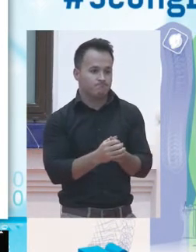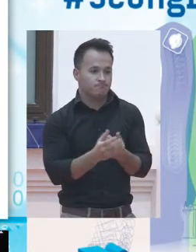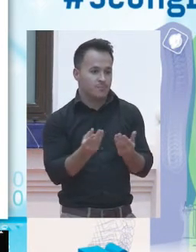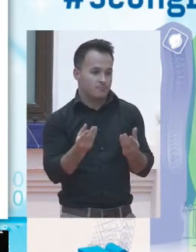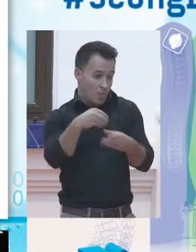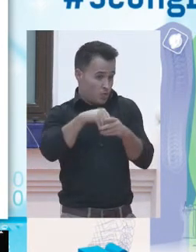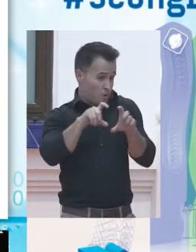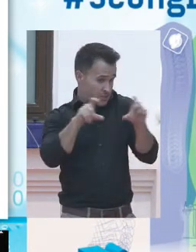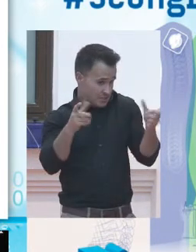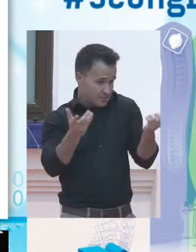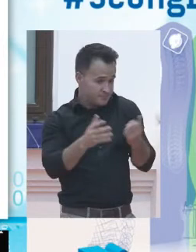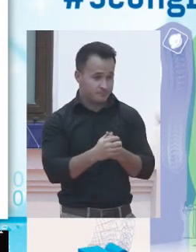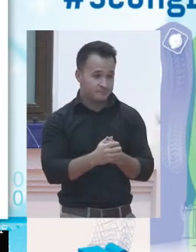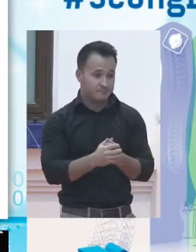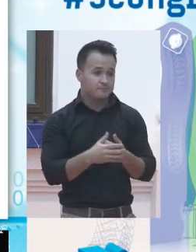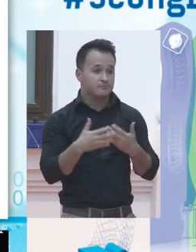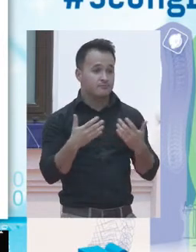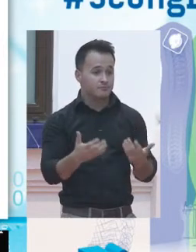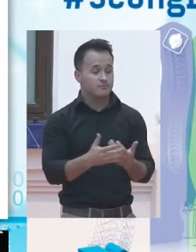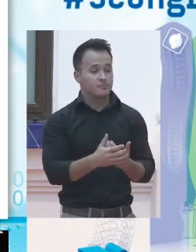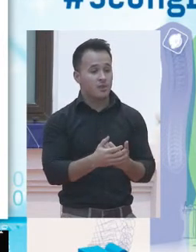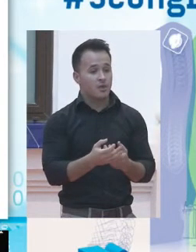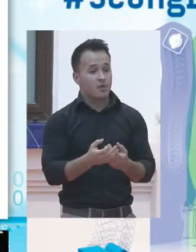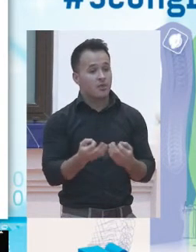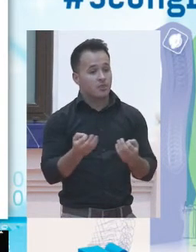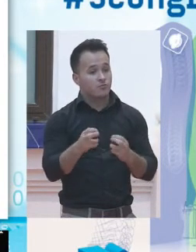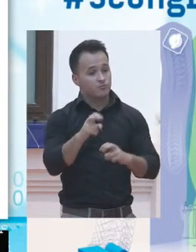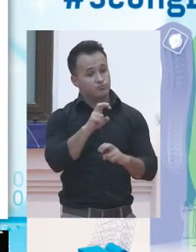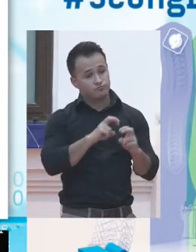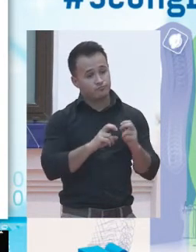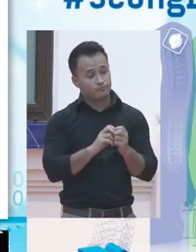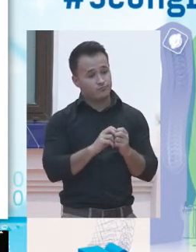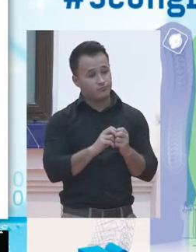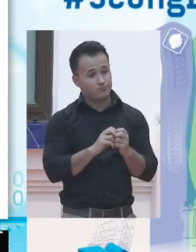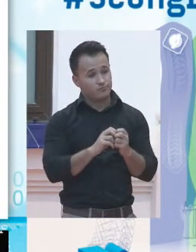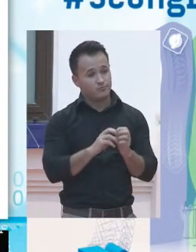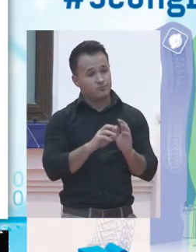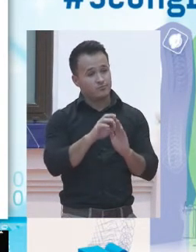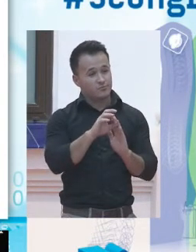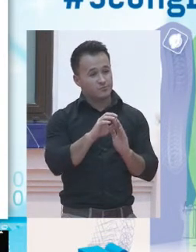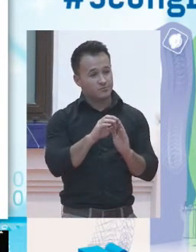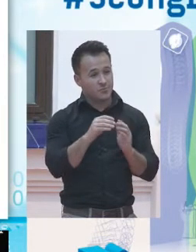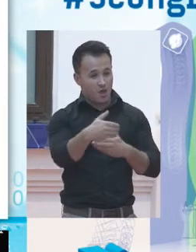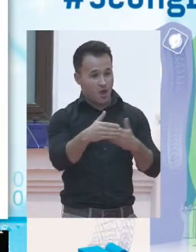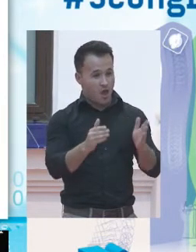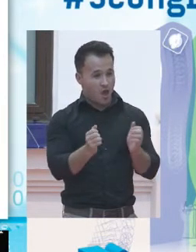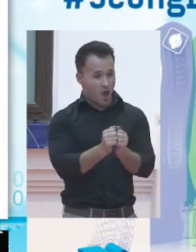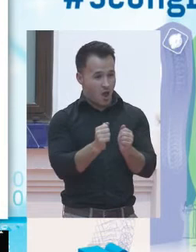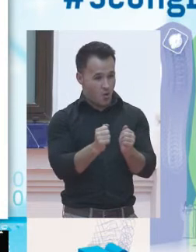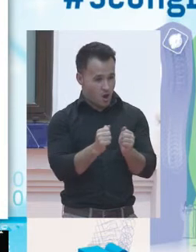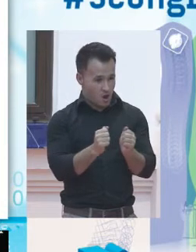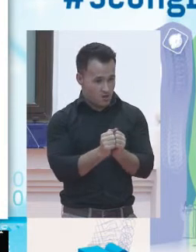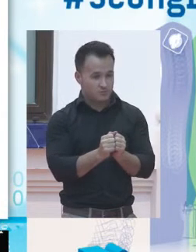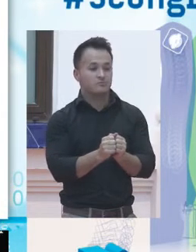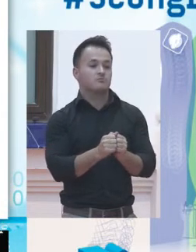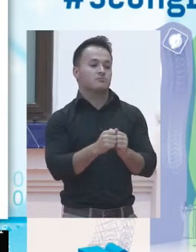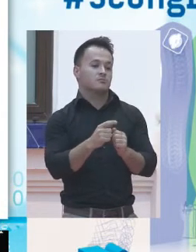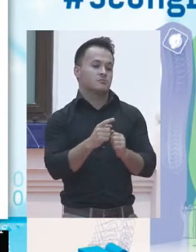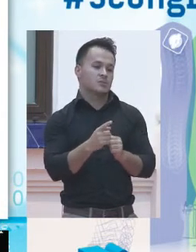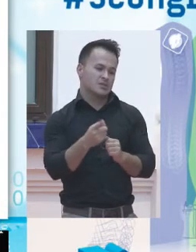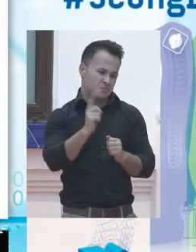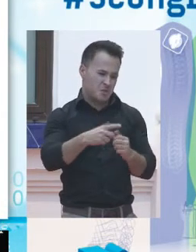la empresa. Entonces tuvimos que duplicar el hardware, tuvimos que poner SAI, nuevos sistemas de aire acondicionado porque al aumentar la